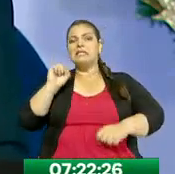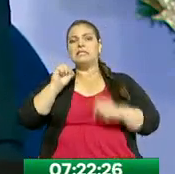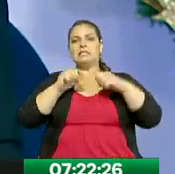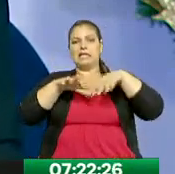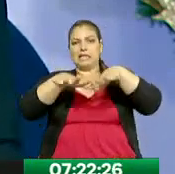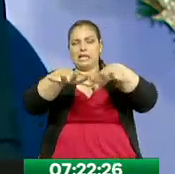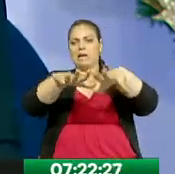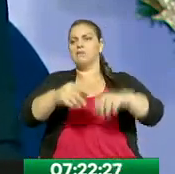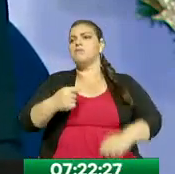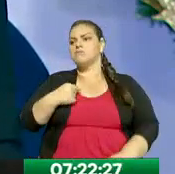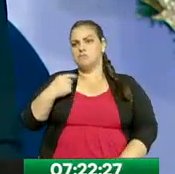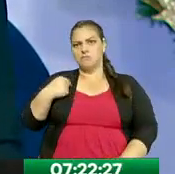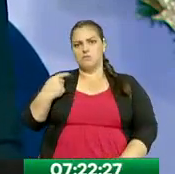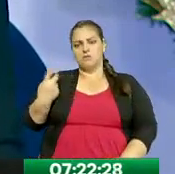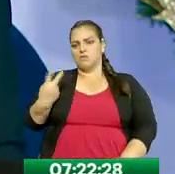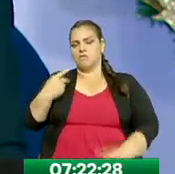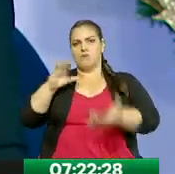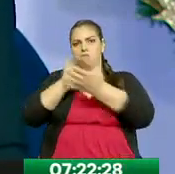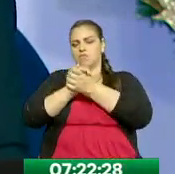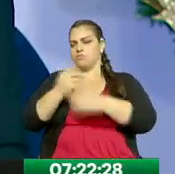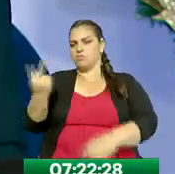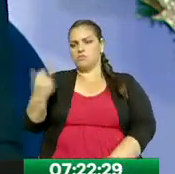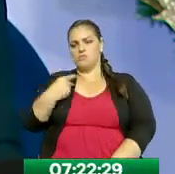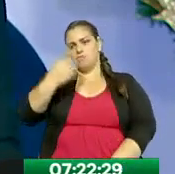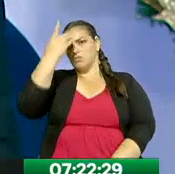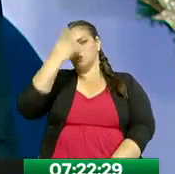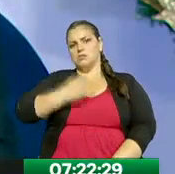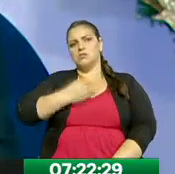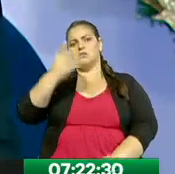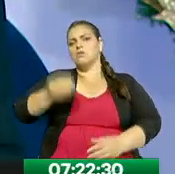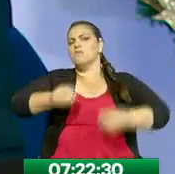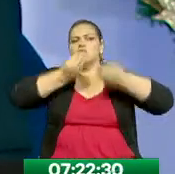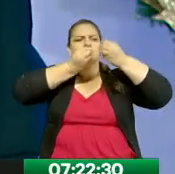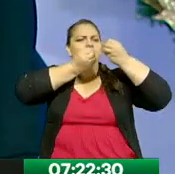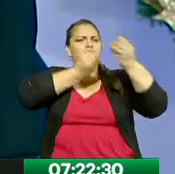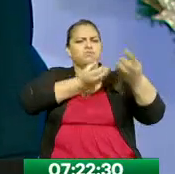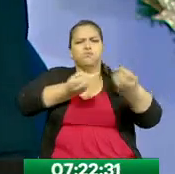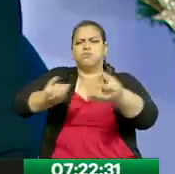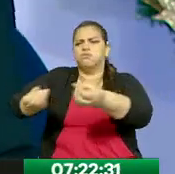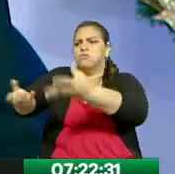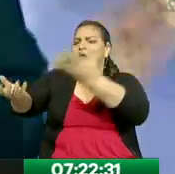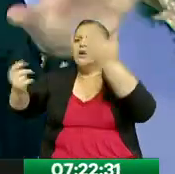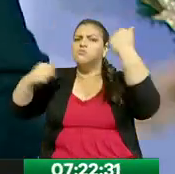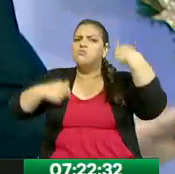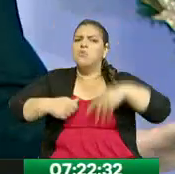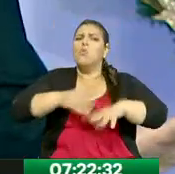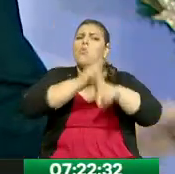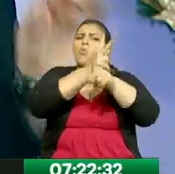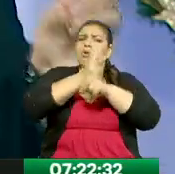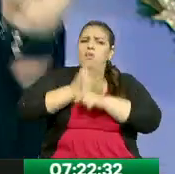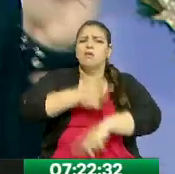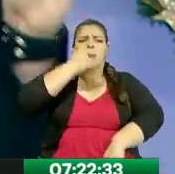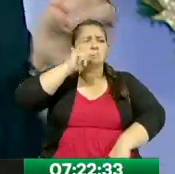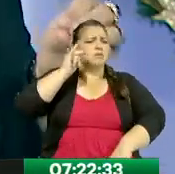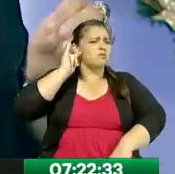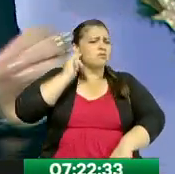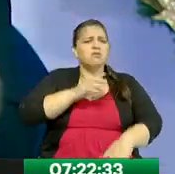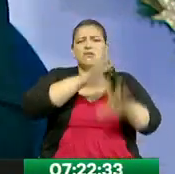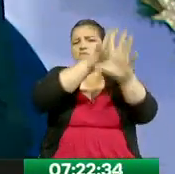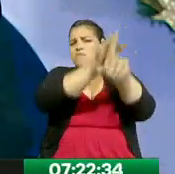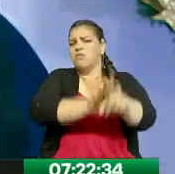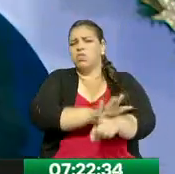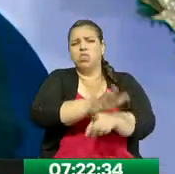hasta que podamos realmente construir un sistema especializado e integrado que brinde la reparación integral. Para empezar, que esto es muy